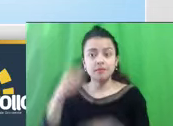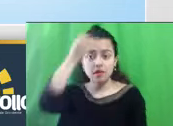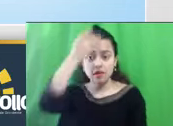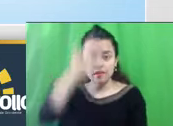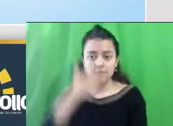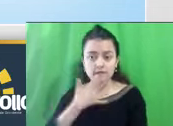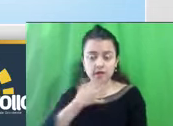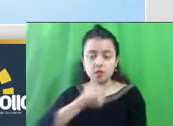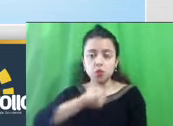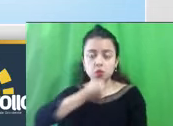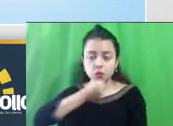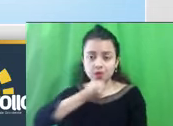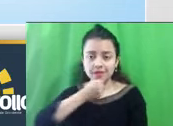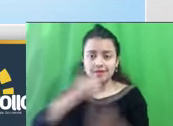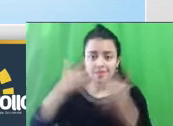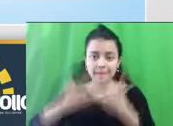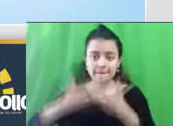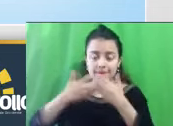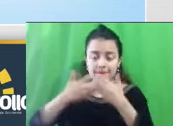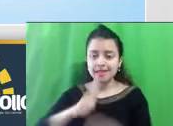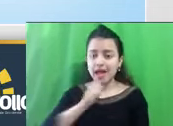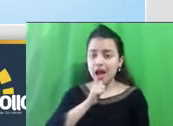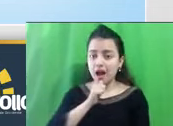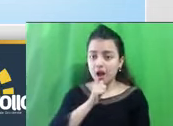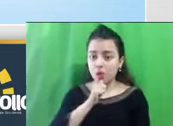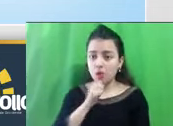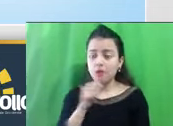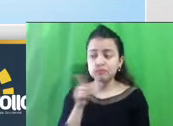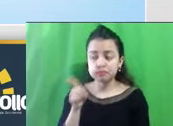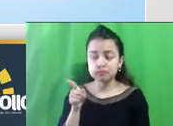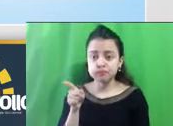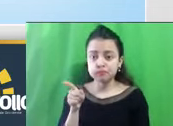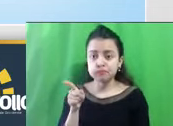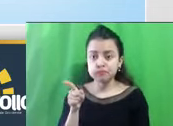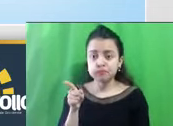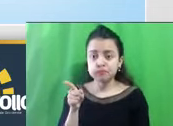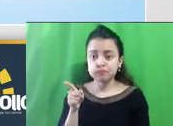que la empresa tiene y está sacando constantemente.